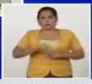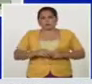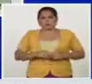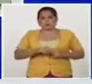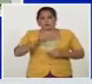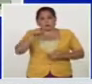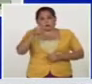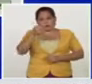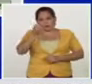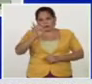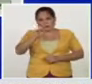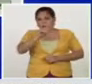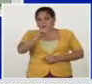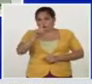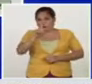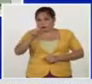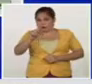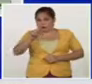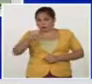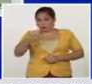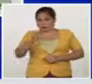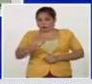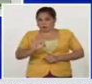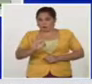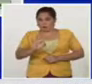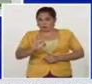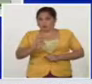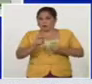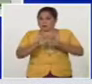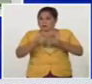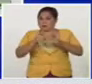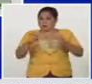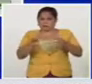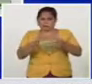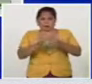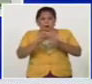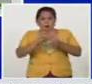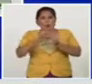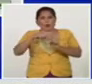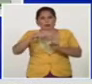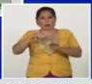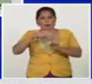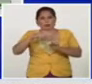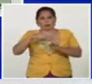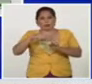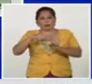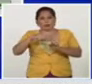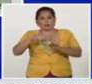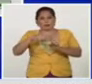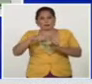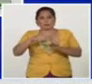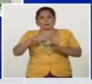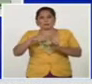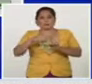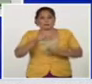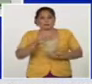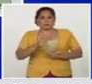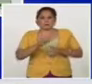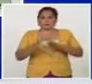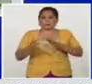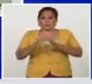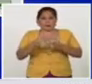111,8. Las tasas más bajas, Guantánamo con 30,7, que es inferior a la del día